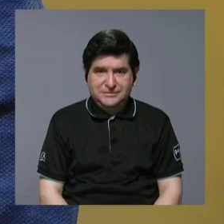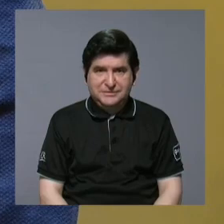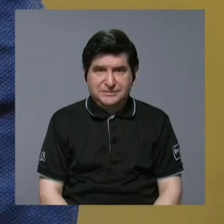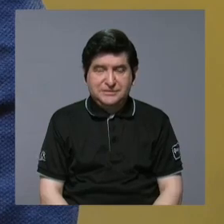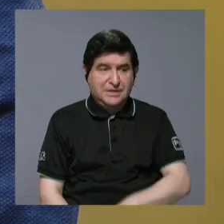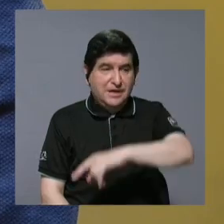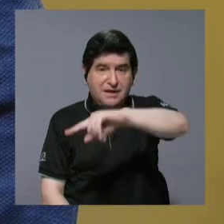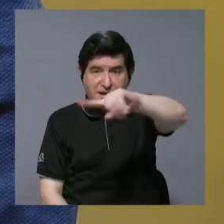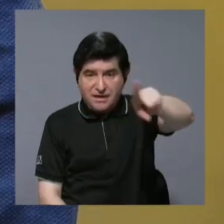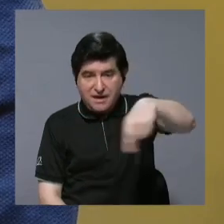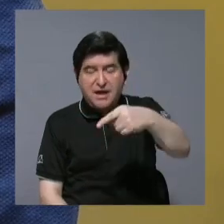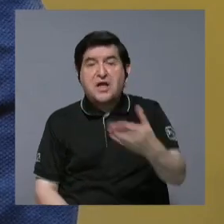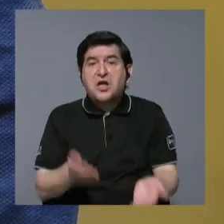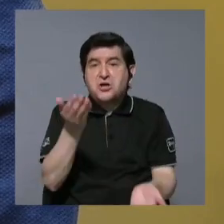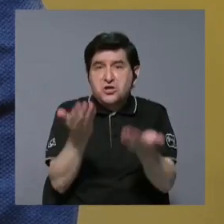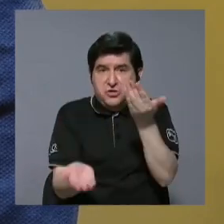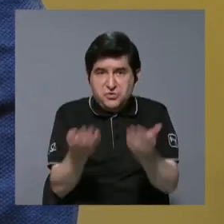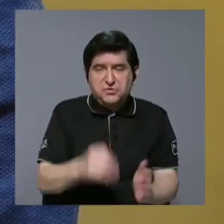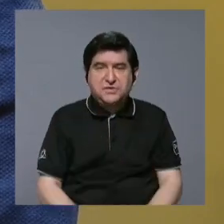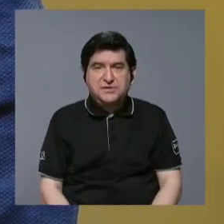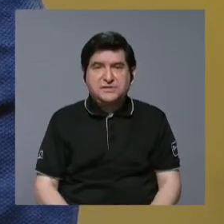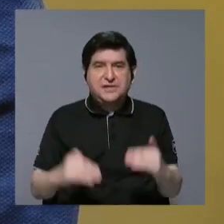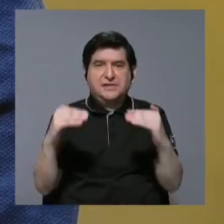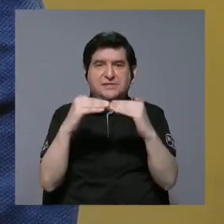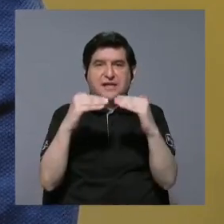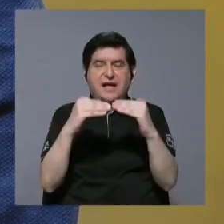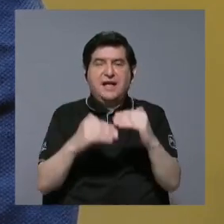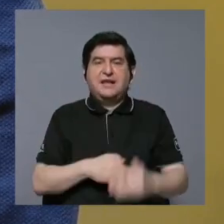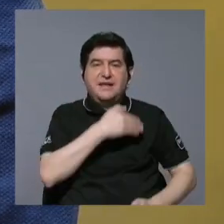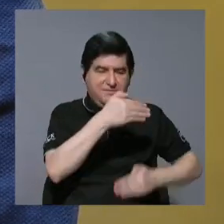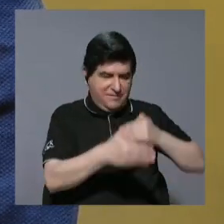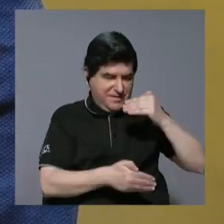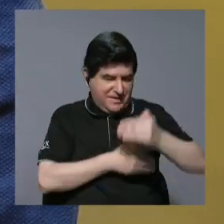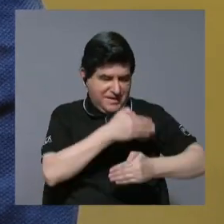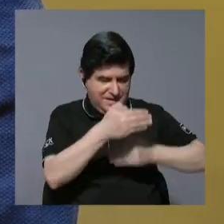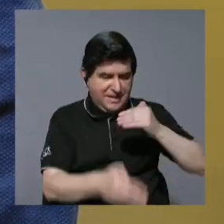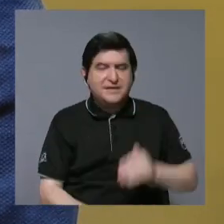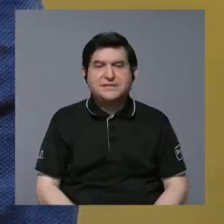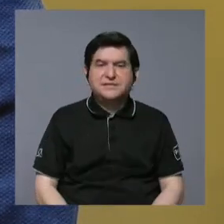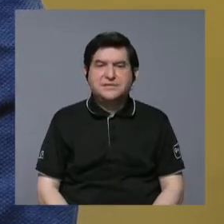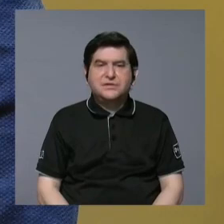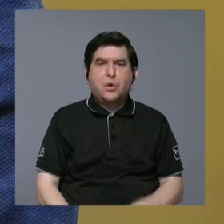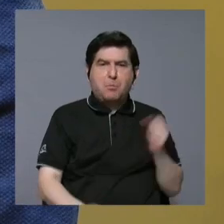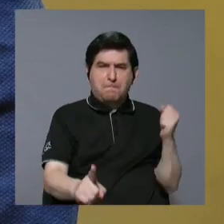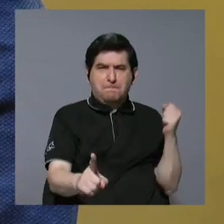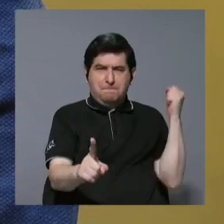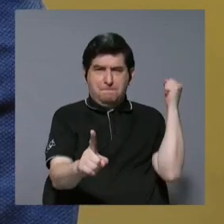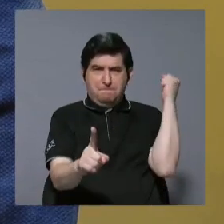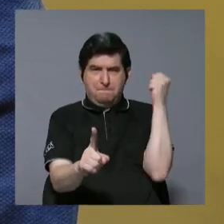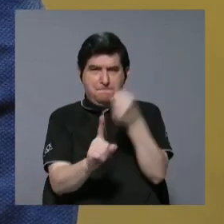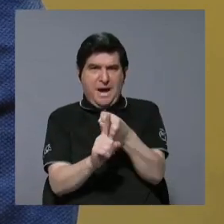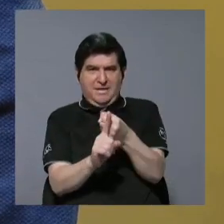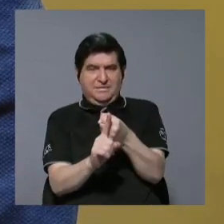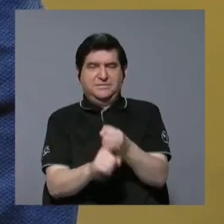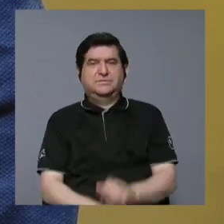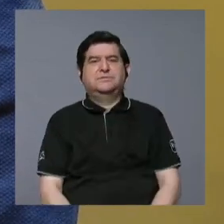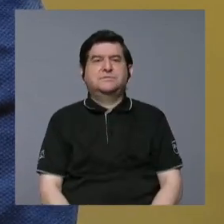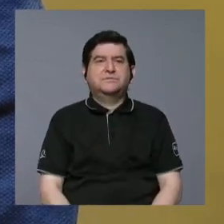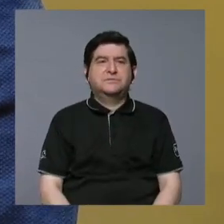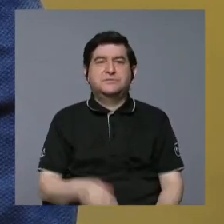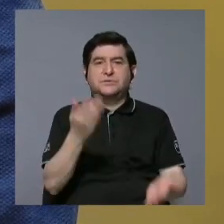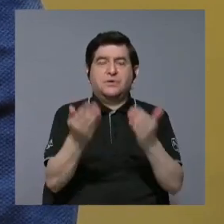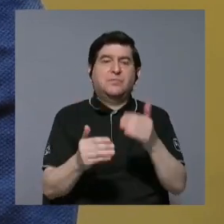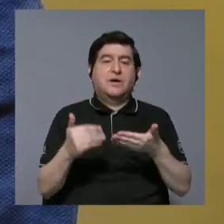tienen posiblemente al nivel de gestión mucho más impacto que algunos